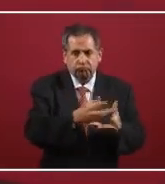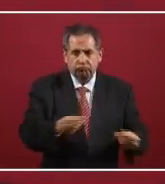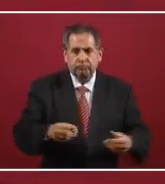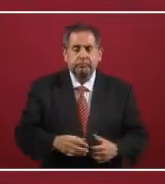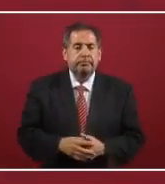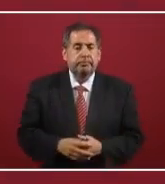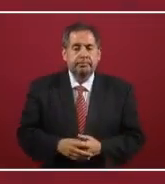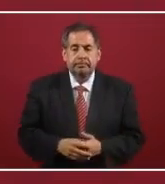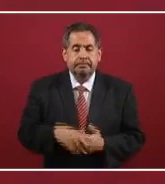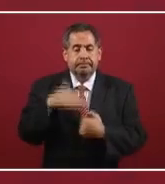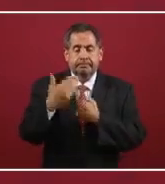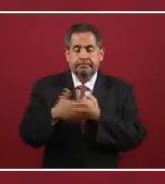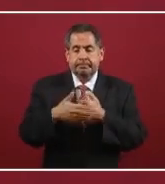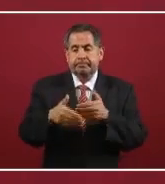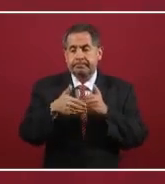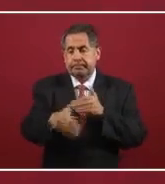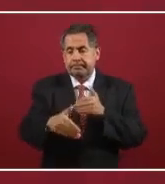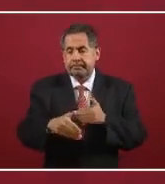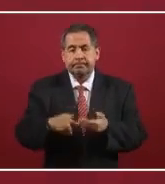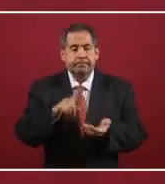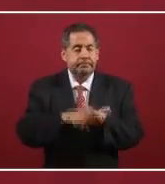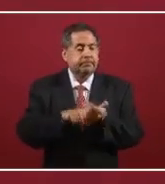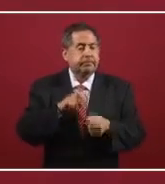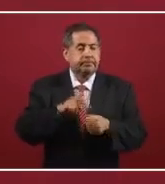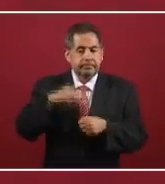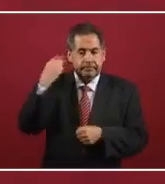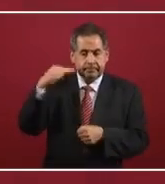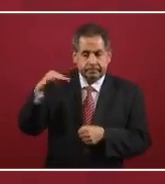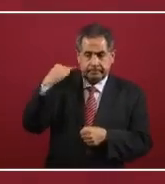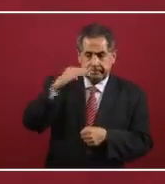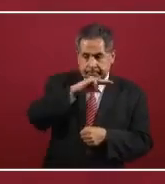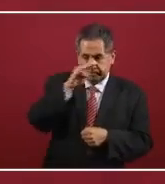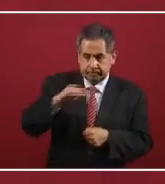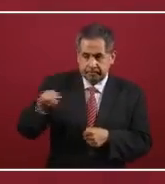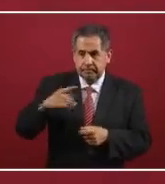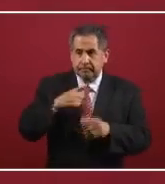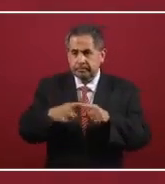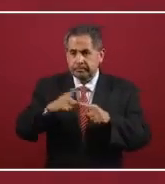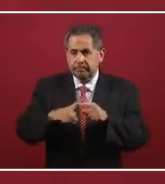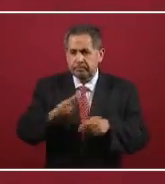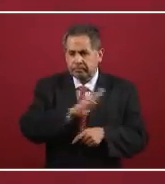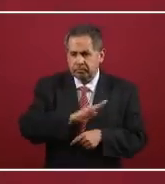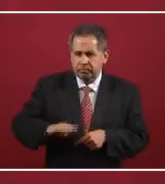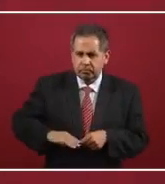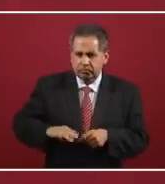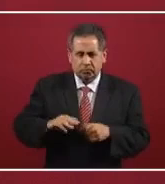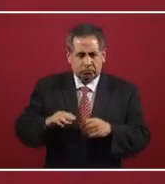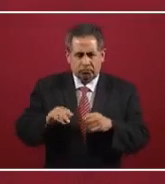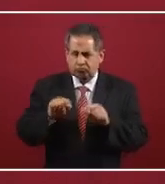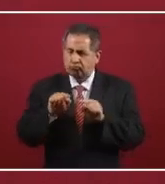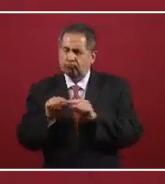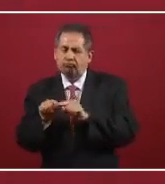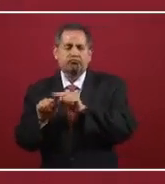empezar próximamente en la Tierra Caliente de Michoacán, en varios municipios, no todos ellos